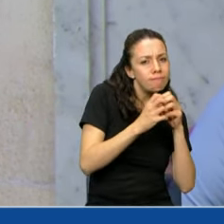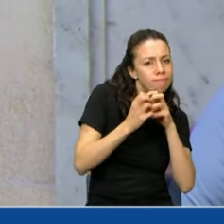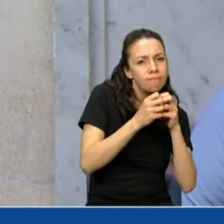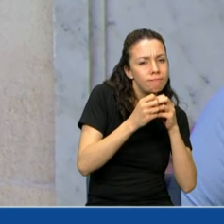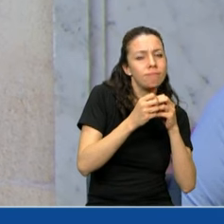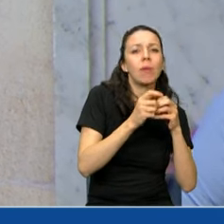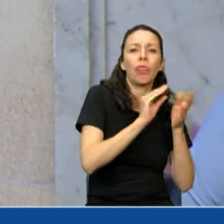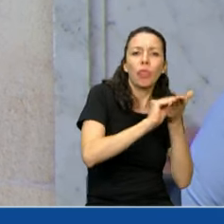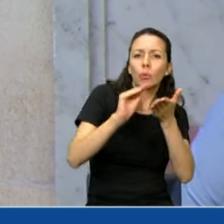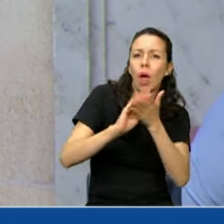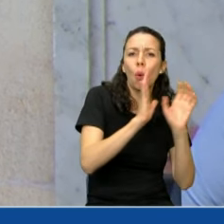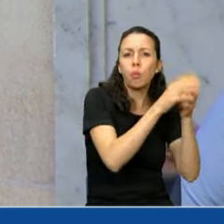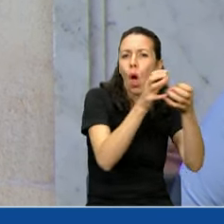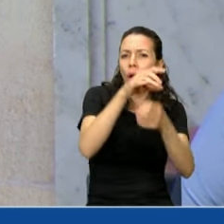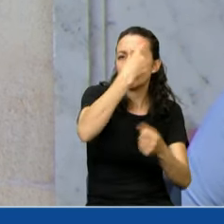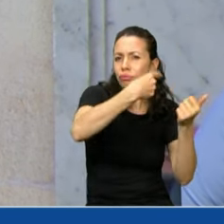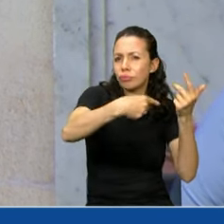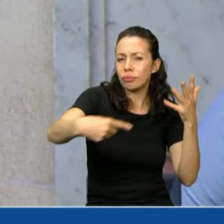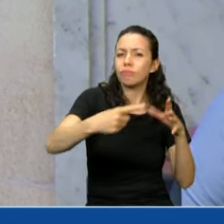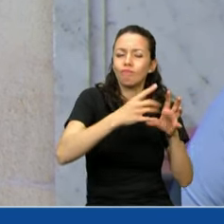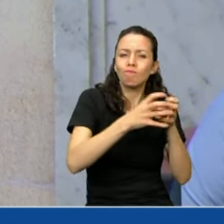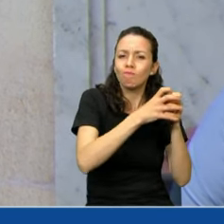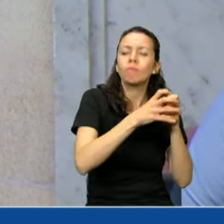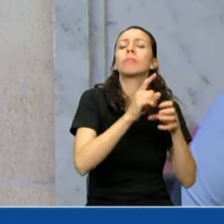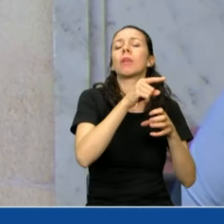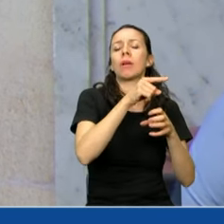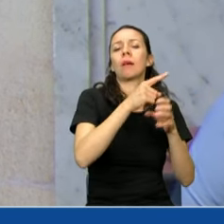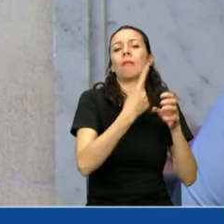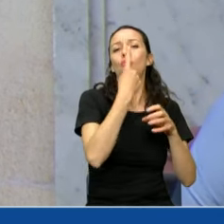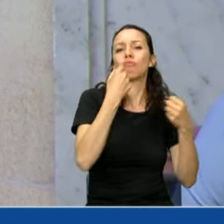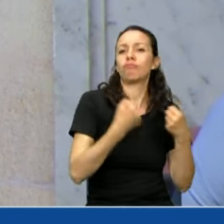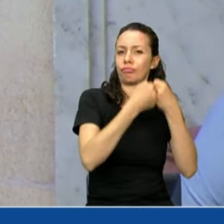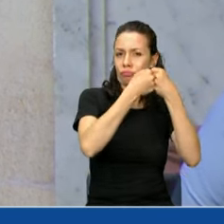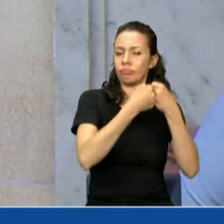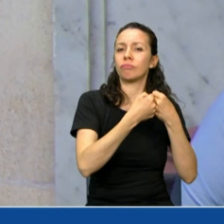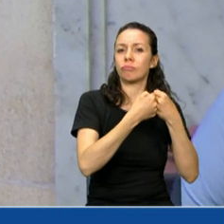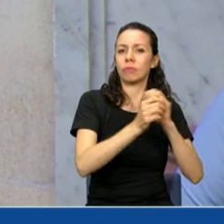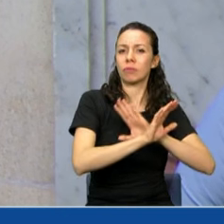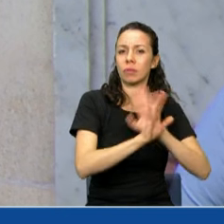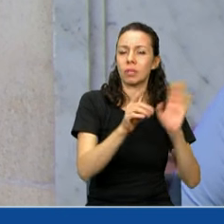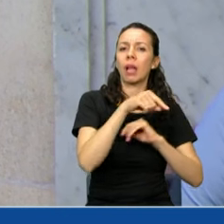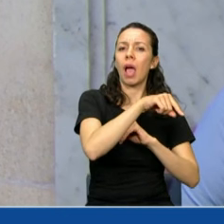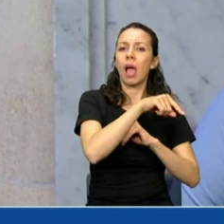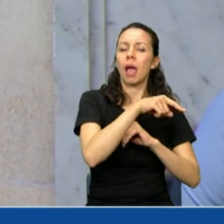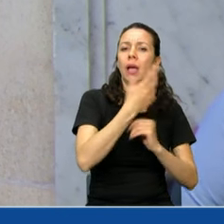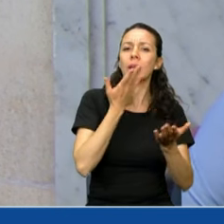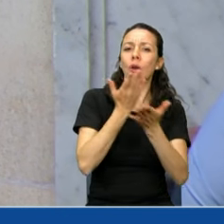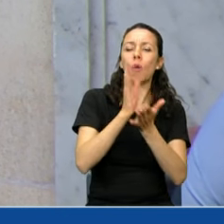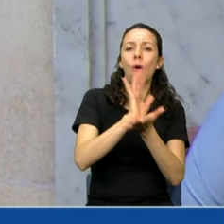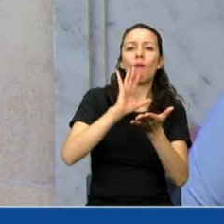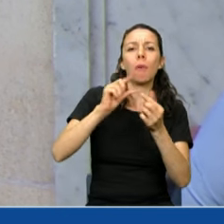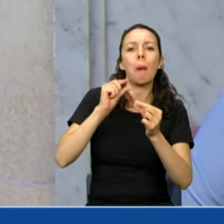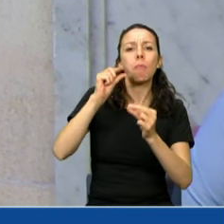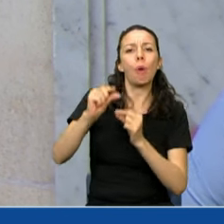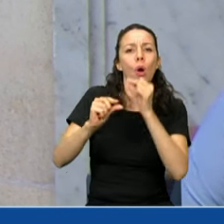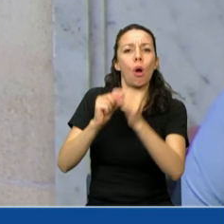y diputadas de distintos bloques y pudimos llegar a un acuerdo donde se genera una escala con estos derechos